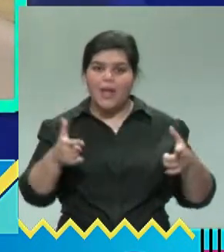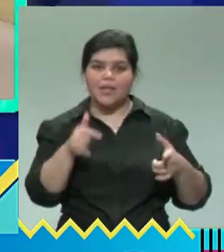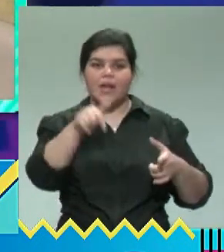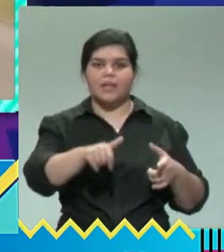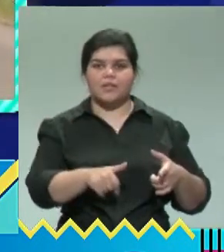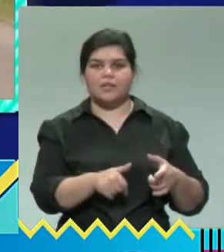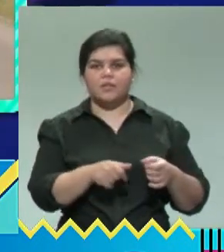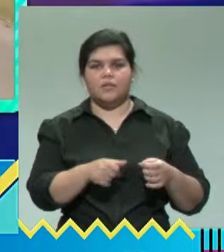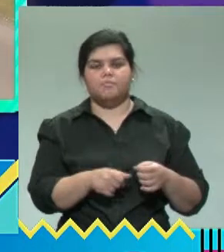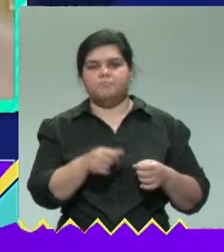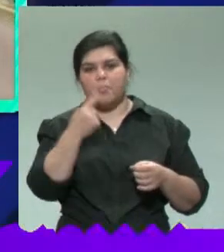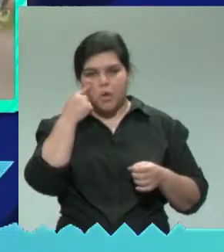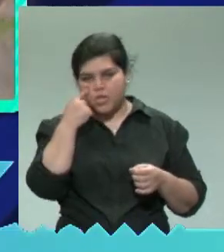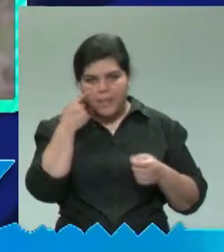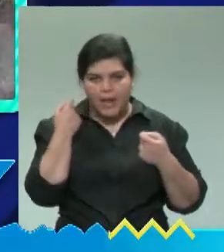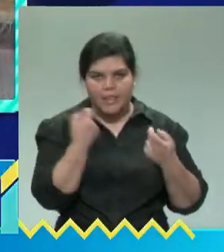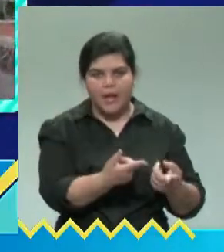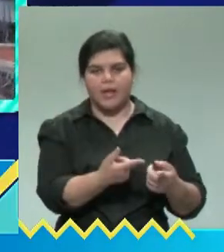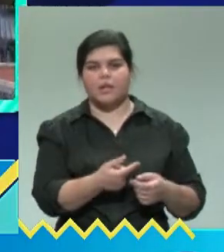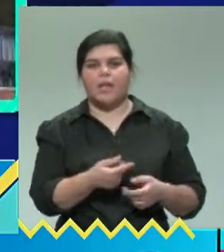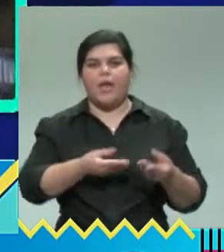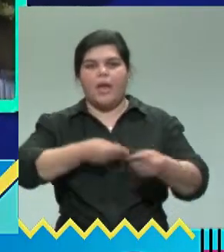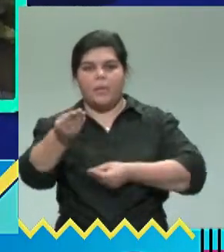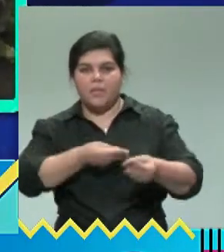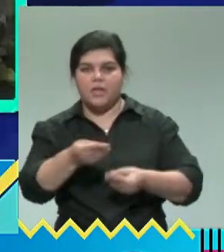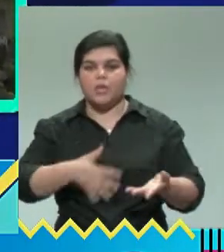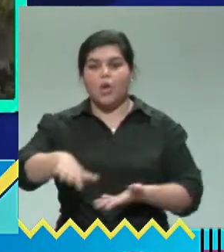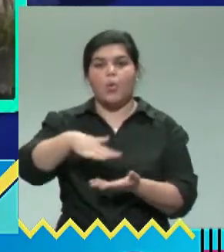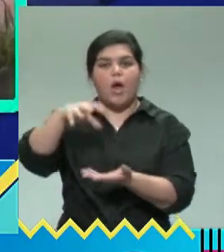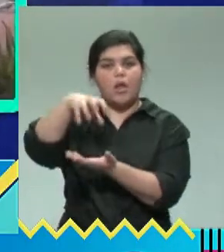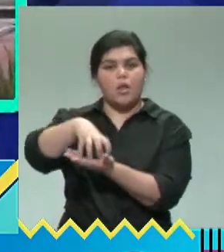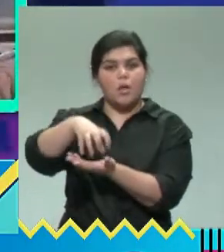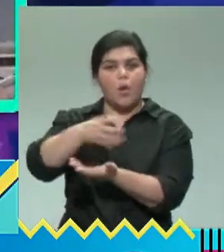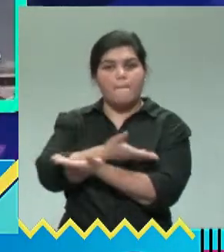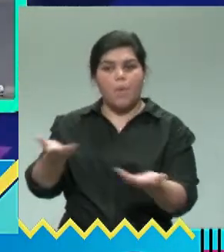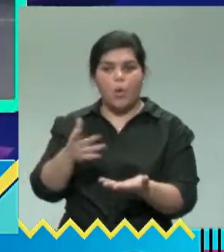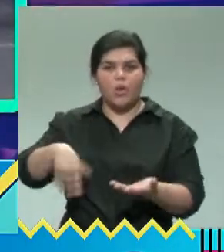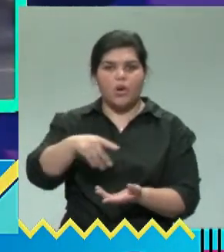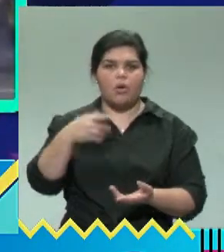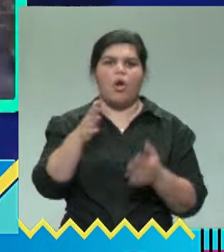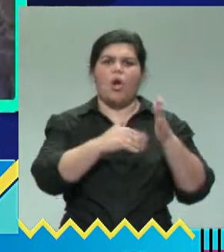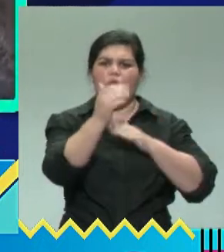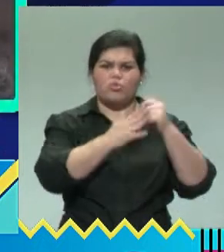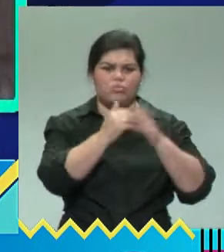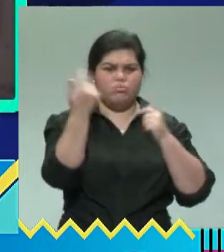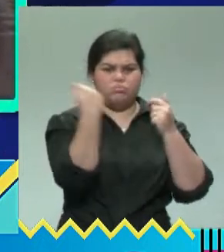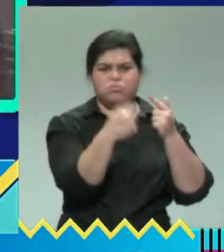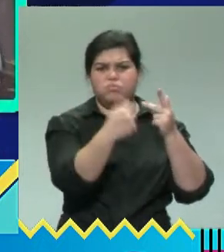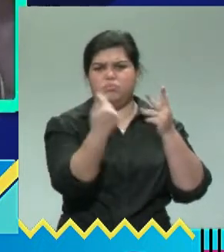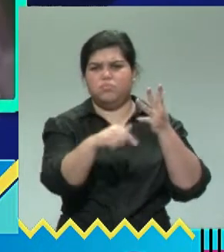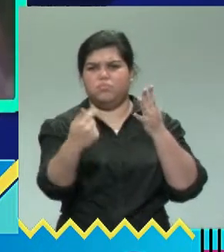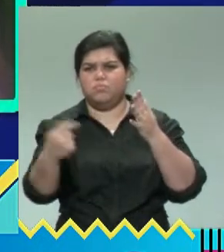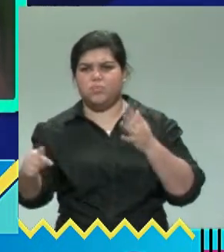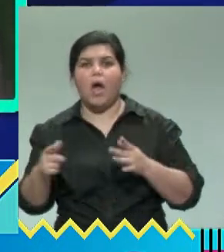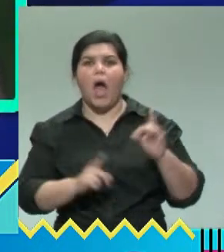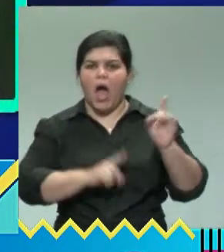a los municipios, a las empresas o a las instituciones públicas que por distintas obras tienen que